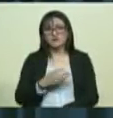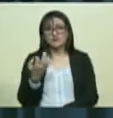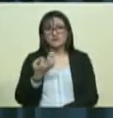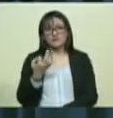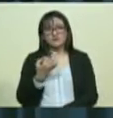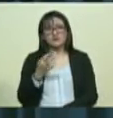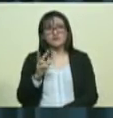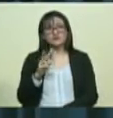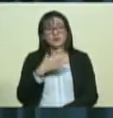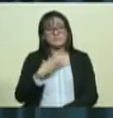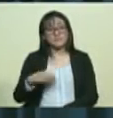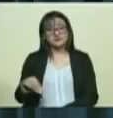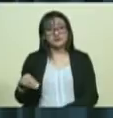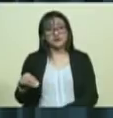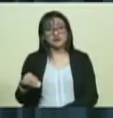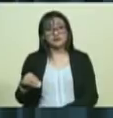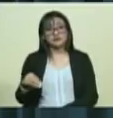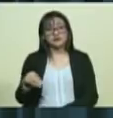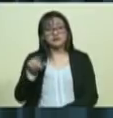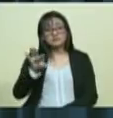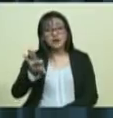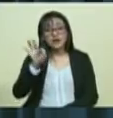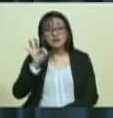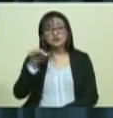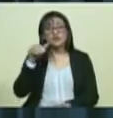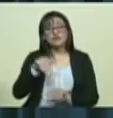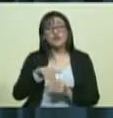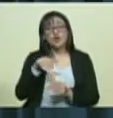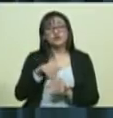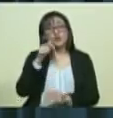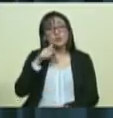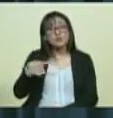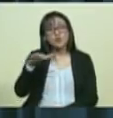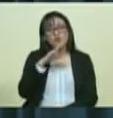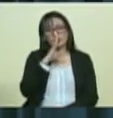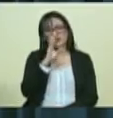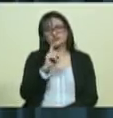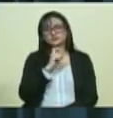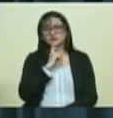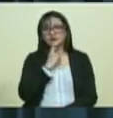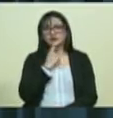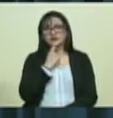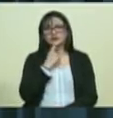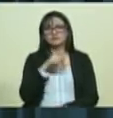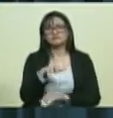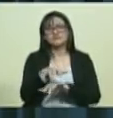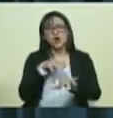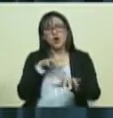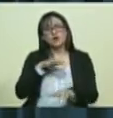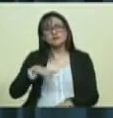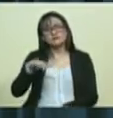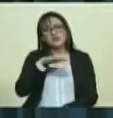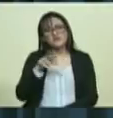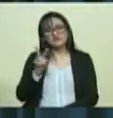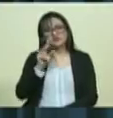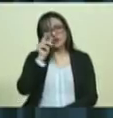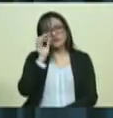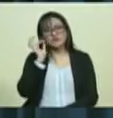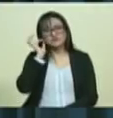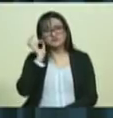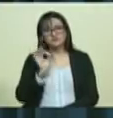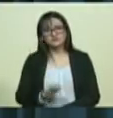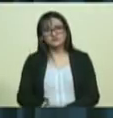venezuela el presidente de la república es electo por el voto popular directo y secreto de los millones de venezolanos de venezolanos